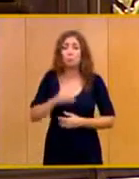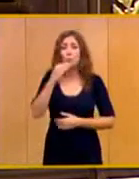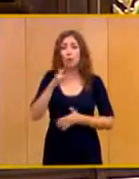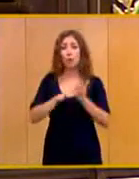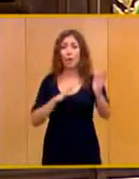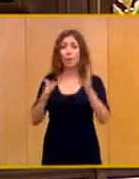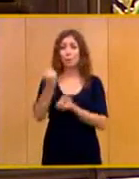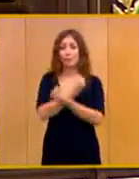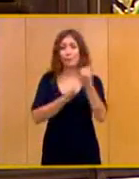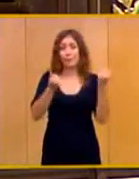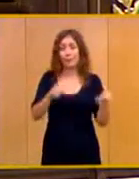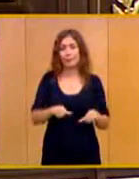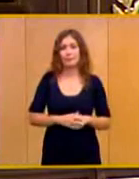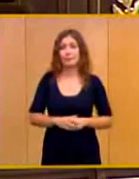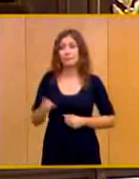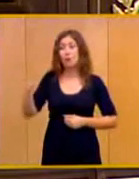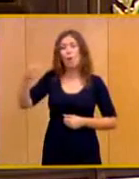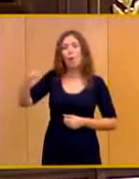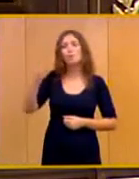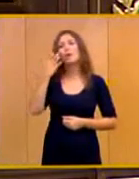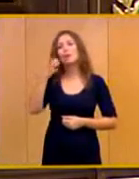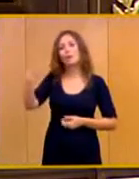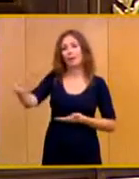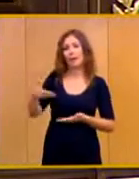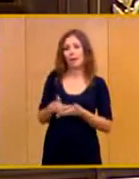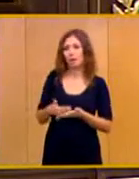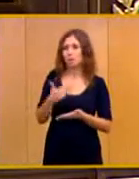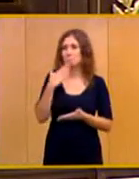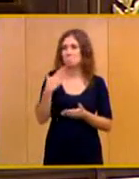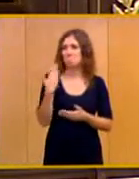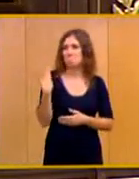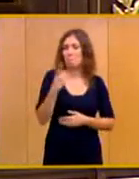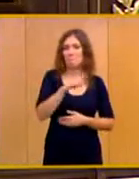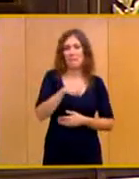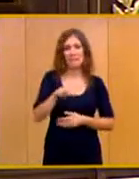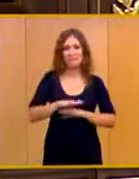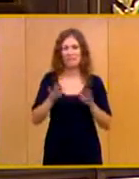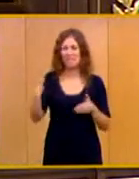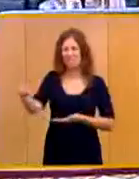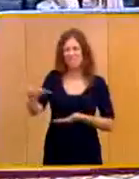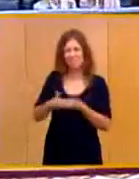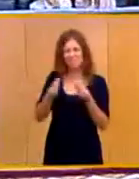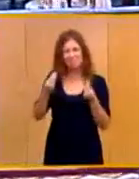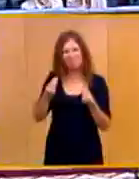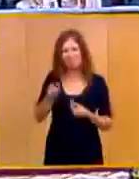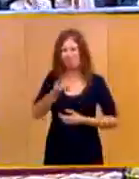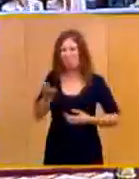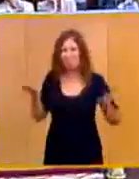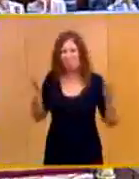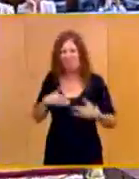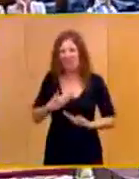económica. Esa ha sido toda la reforma original que le hemos oído en los últimos meses, que no tiene ni fundamento, ni eficacia, ni capacidad.